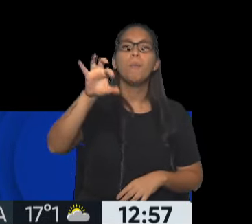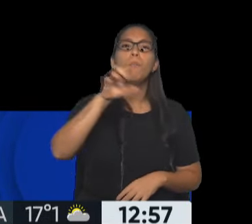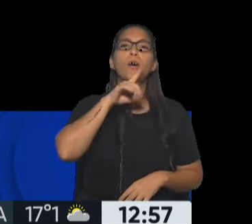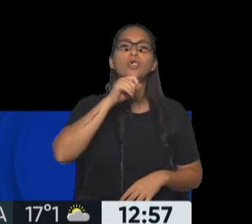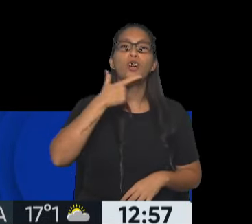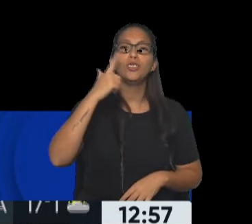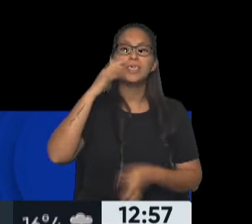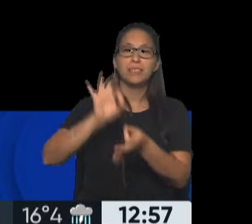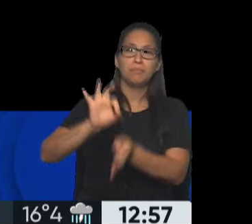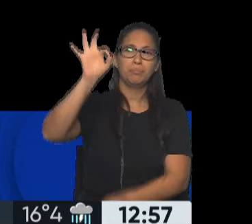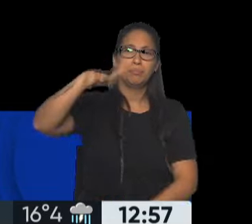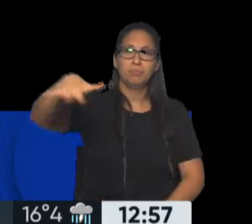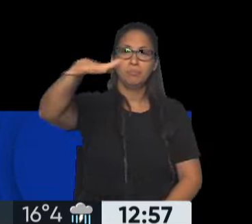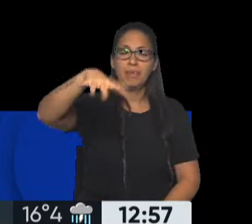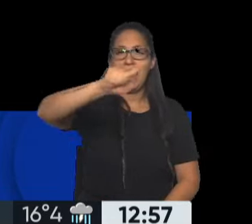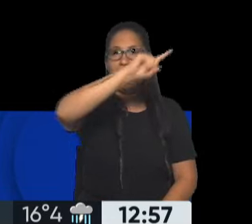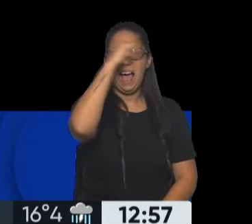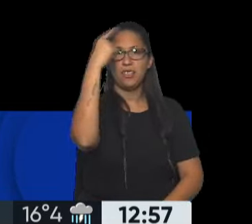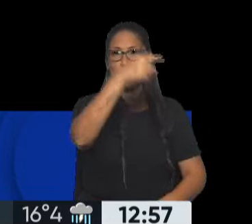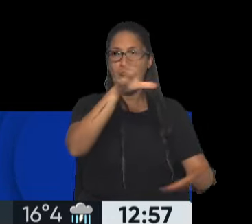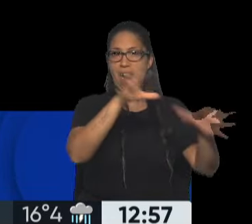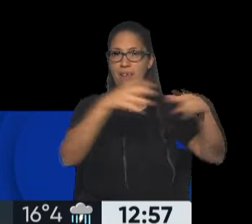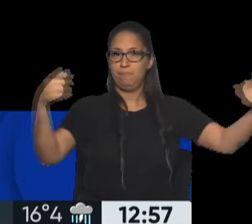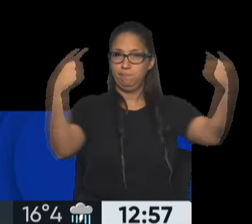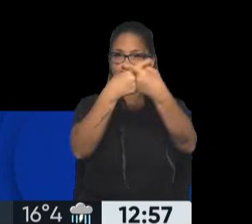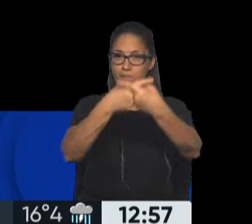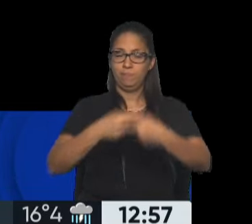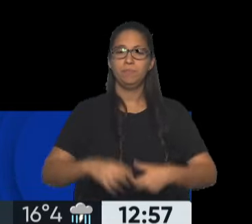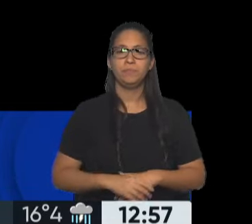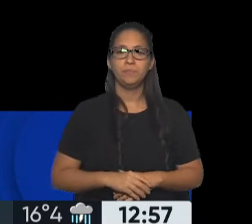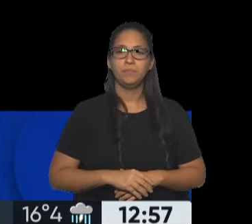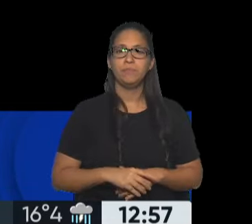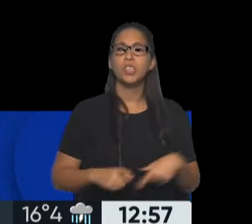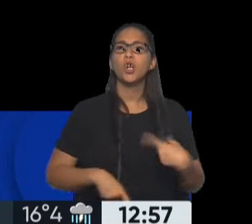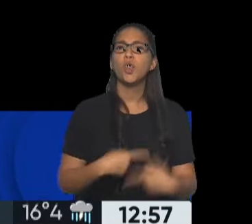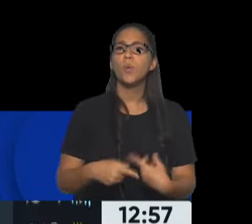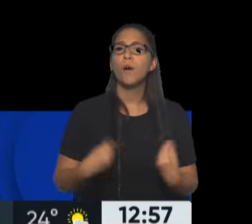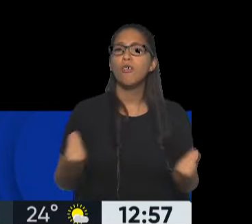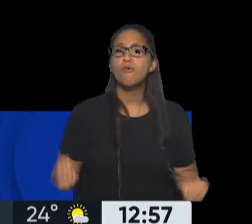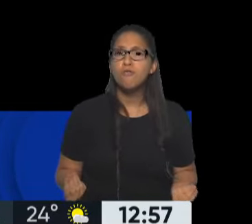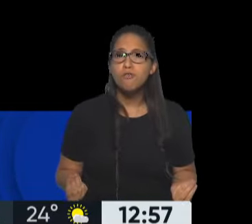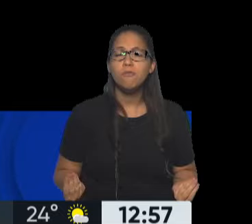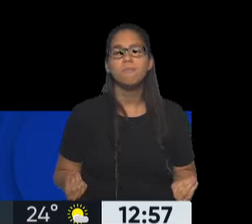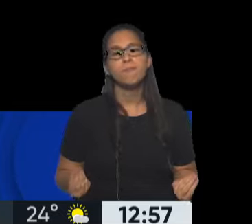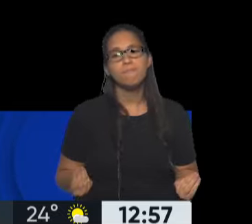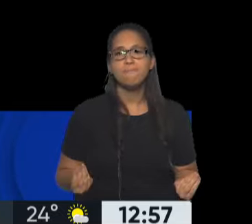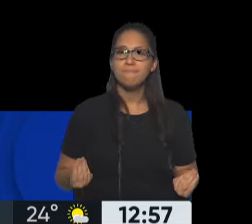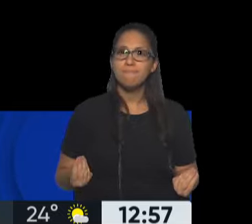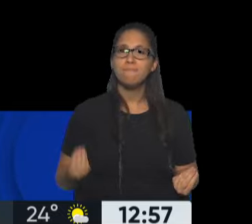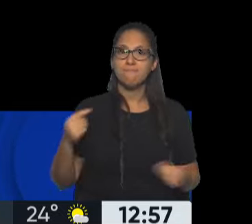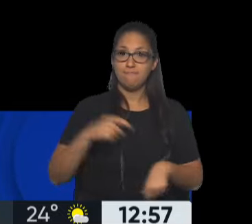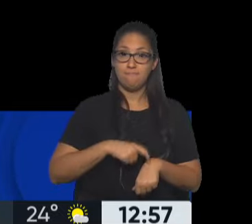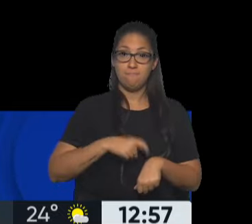espera Nacional. A ver, vos me decís, ¿cómo sigue esto? Y mirá, yo te digo que en estos